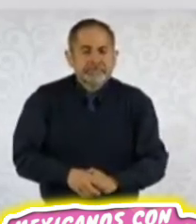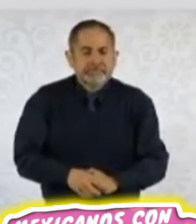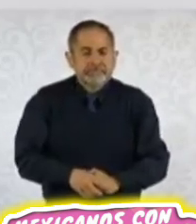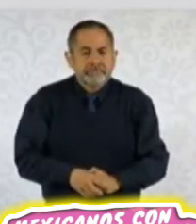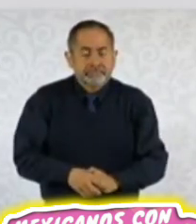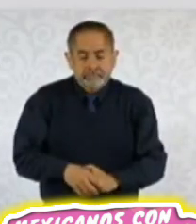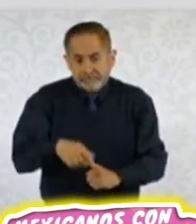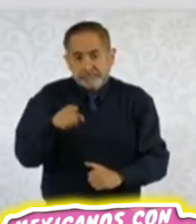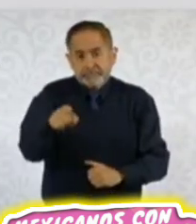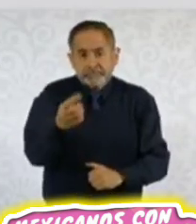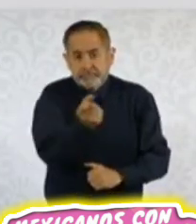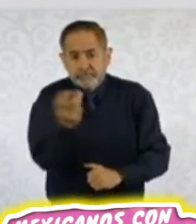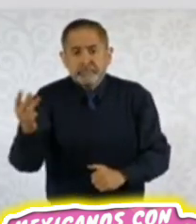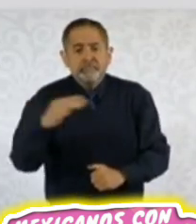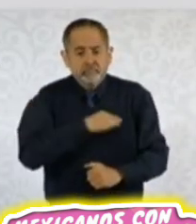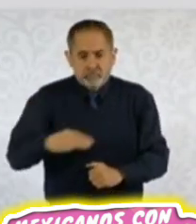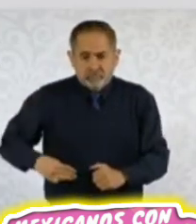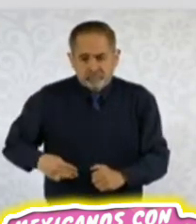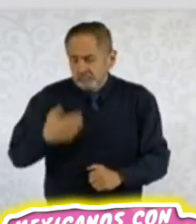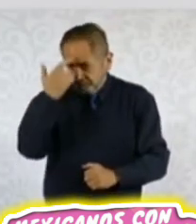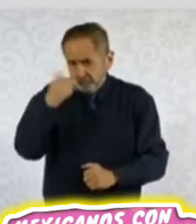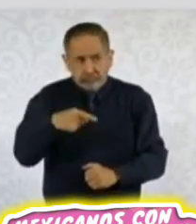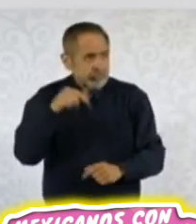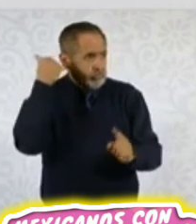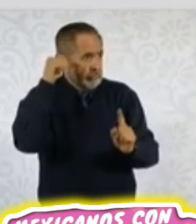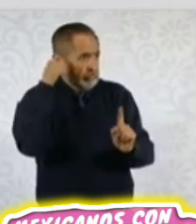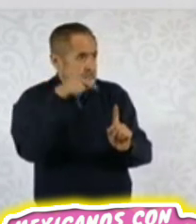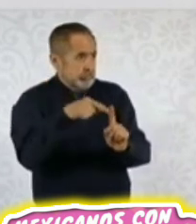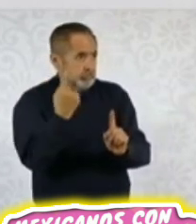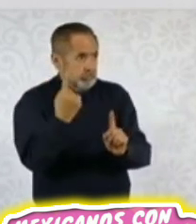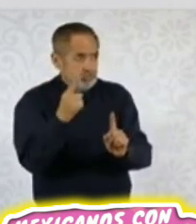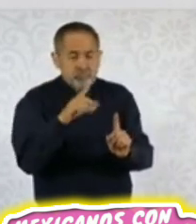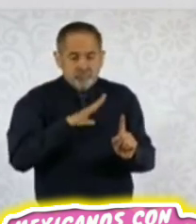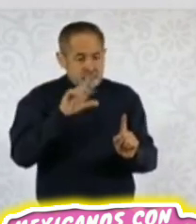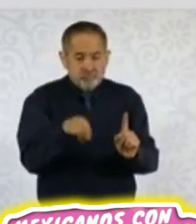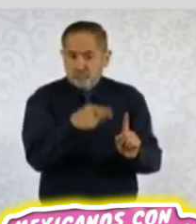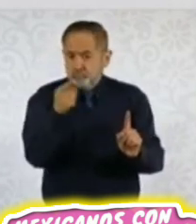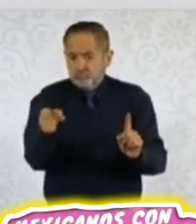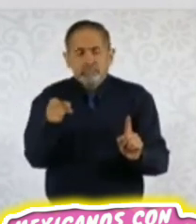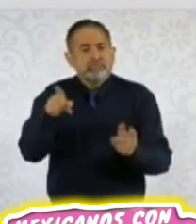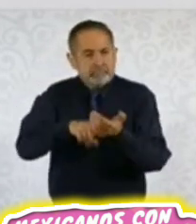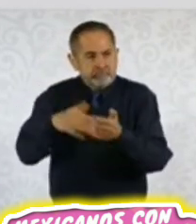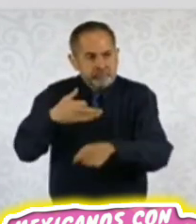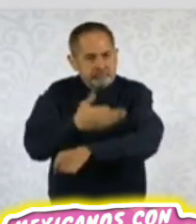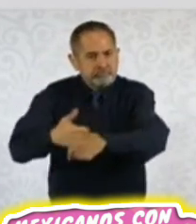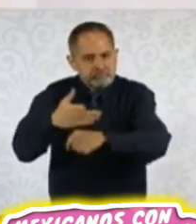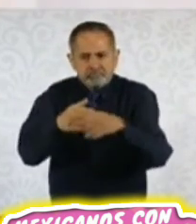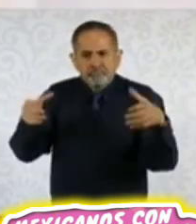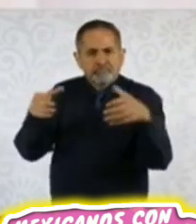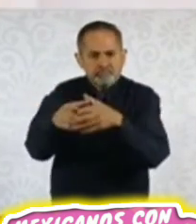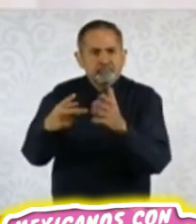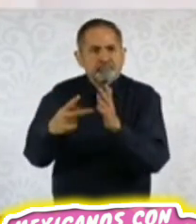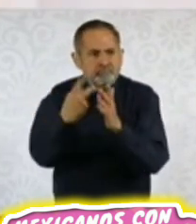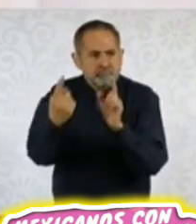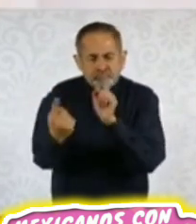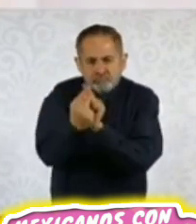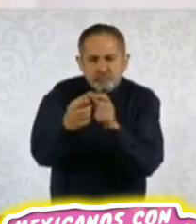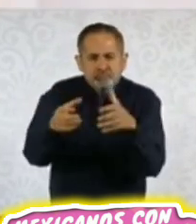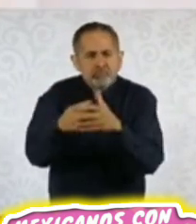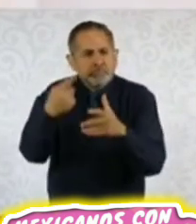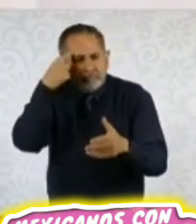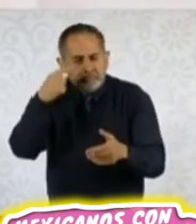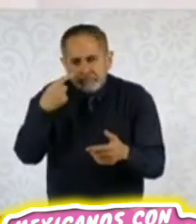Son varios municipios, en efecto, no solamente es Acapulco. El día de hoy en la tarde nos vamos a reunir nuevamente para hacer